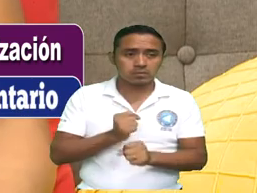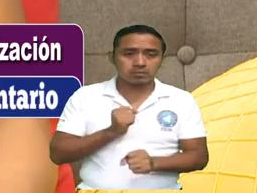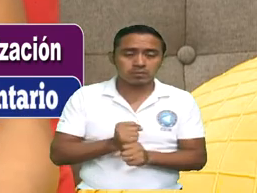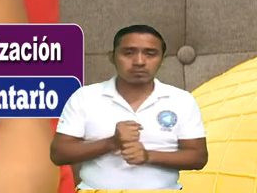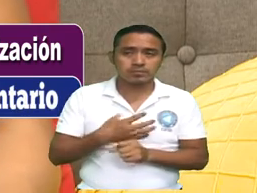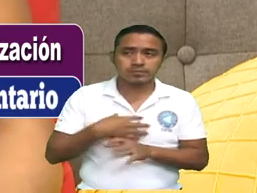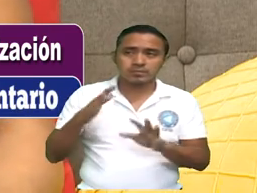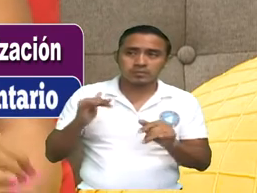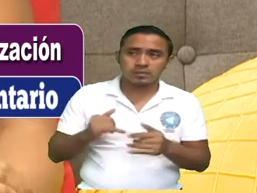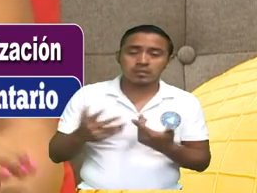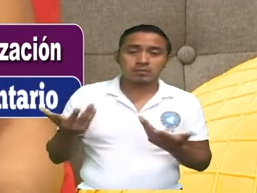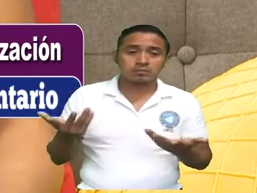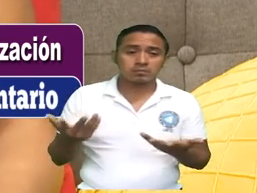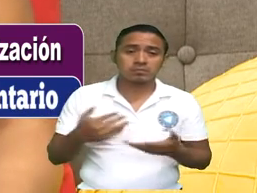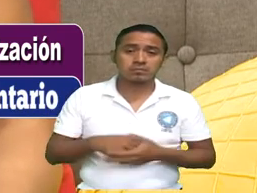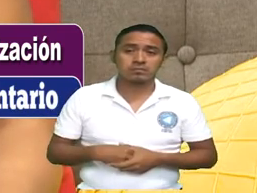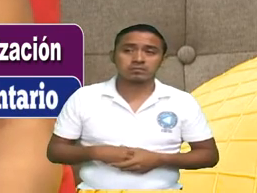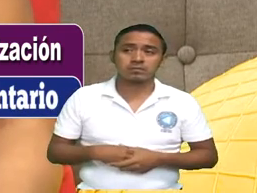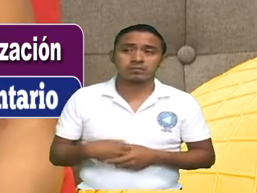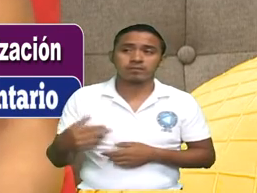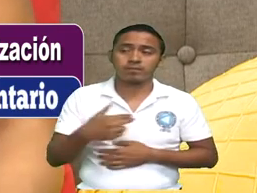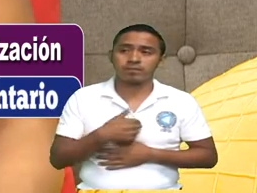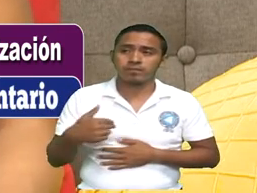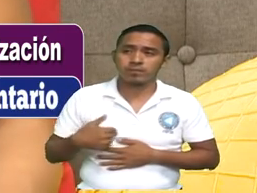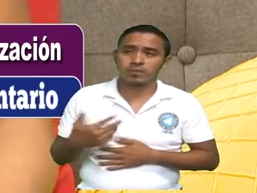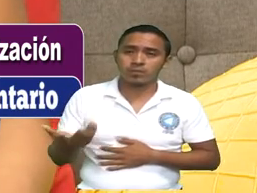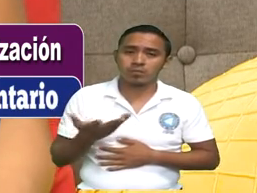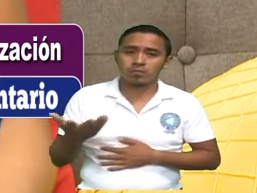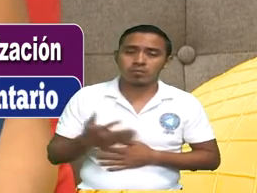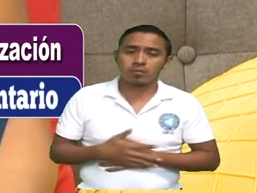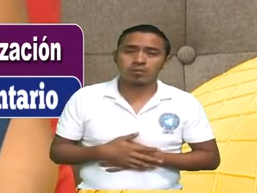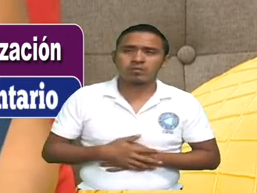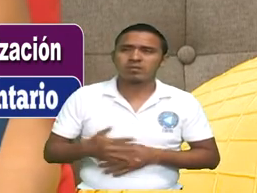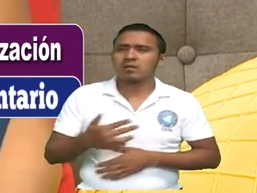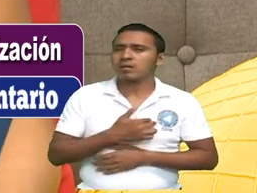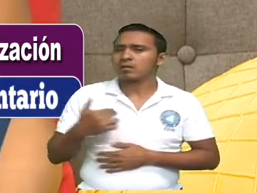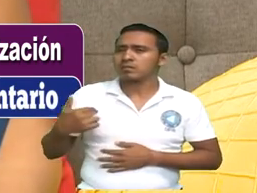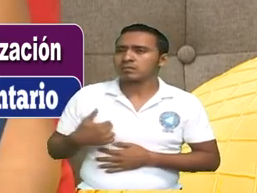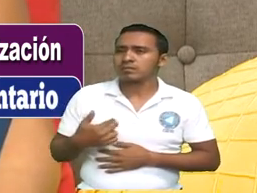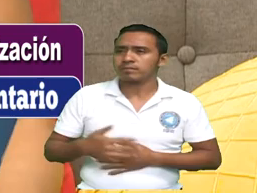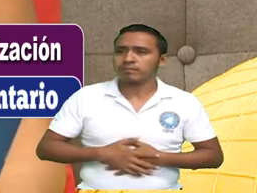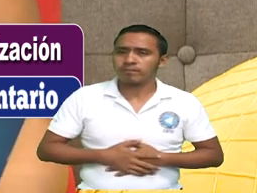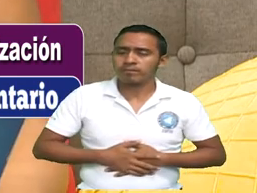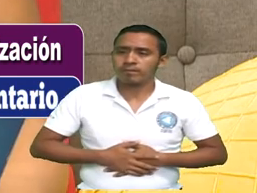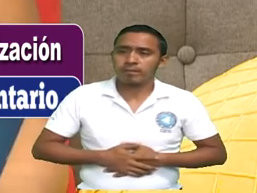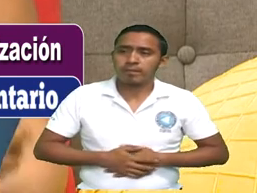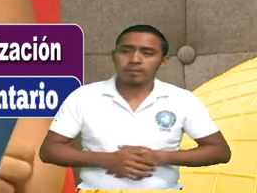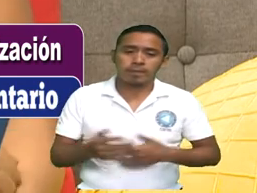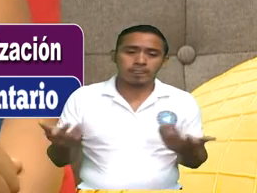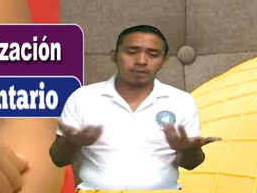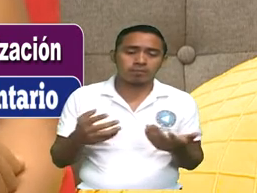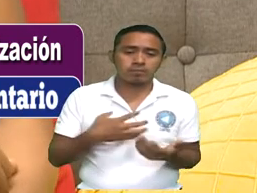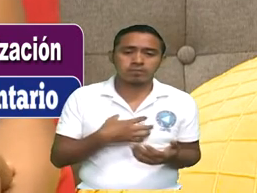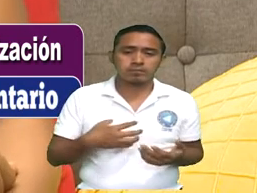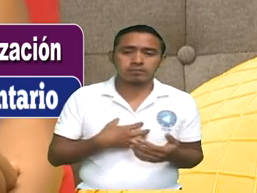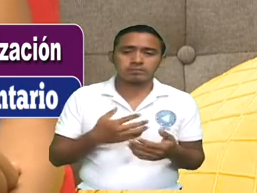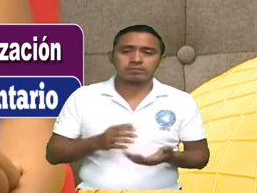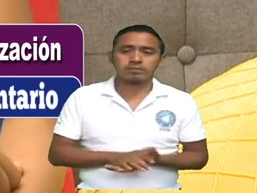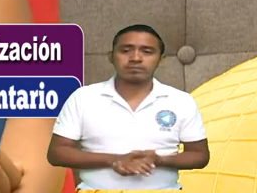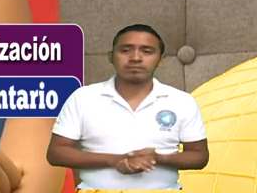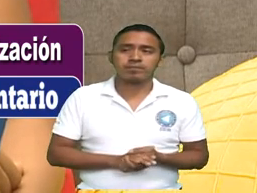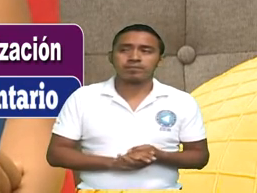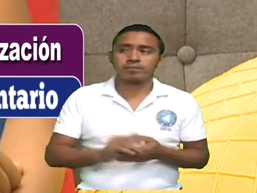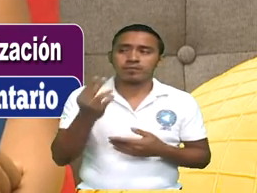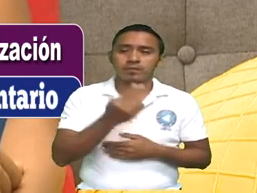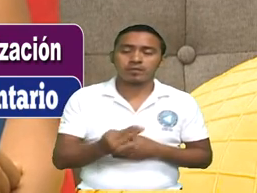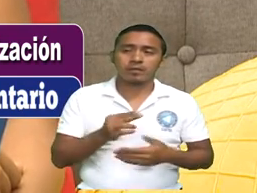clases ya el fin de semana. En este caso, ¿cómo hacen? ¿Cómo es que se está aplicando